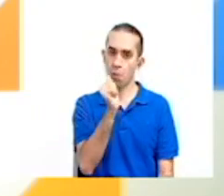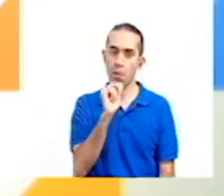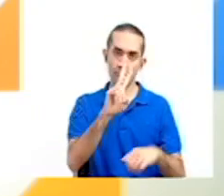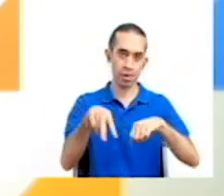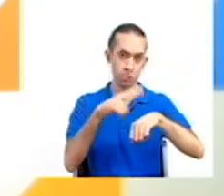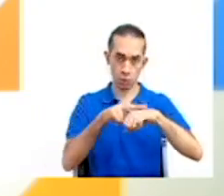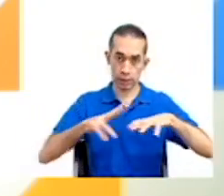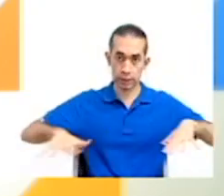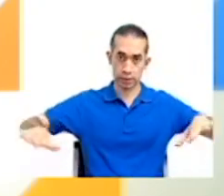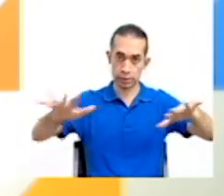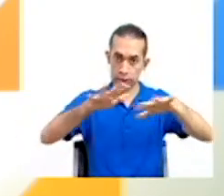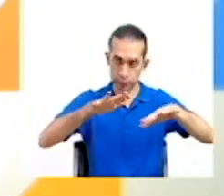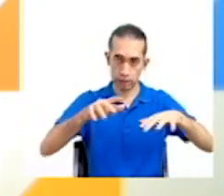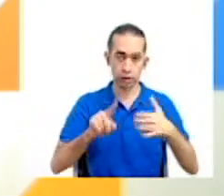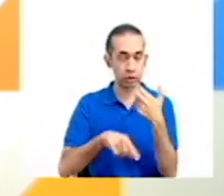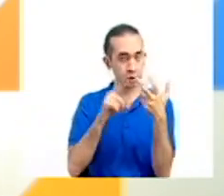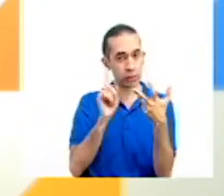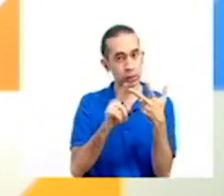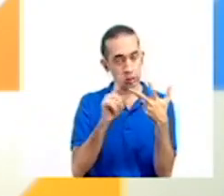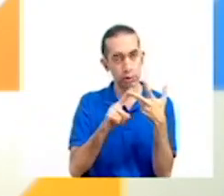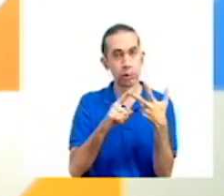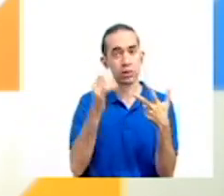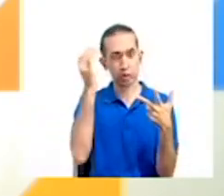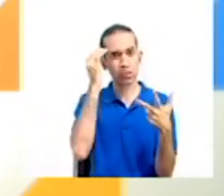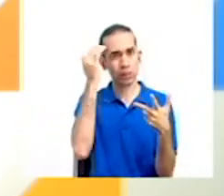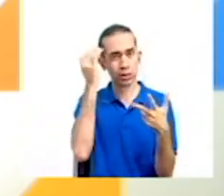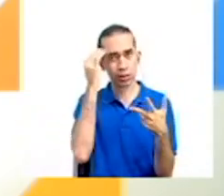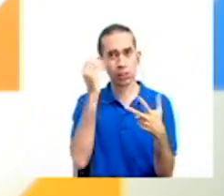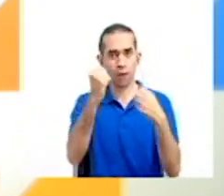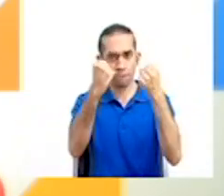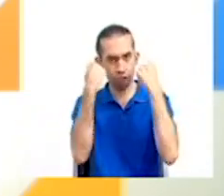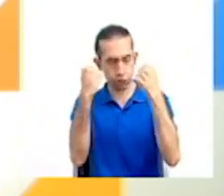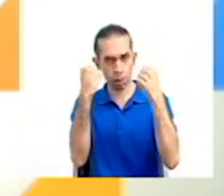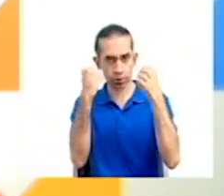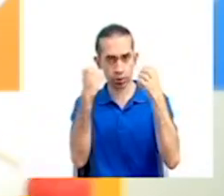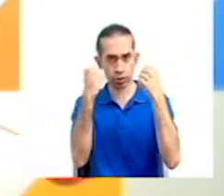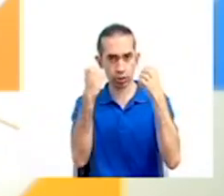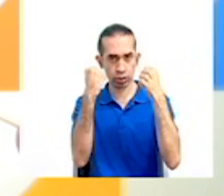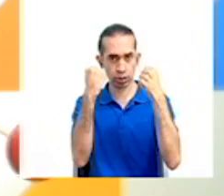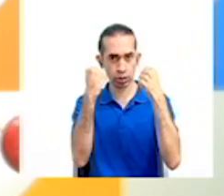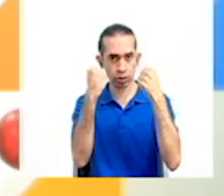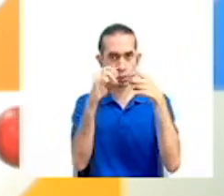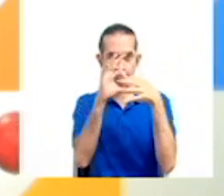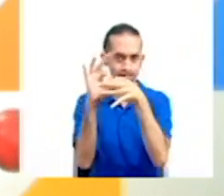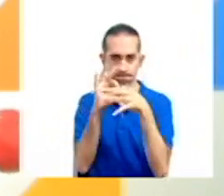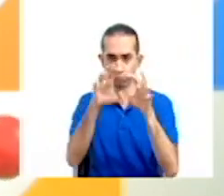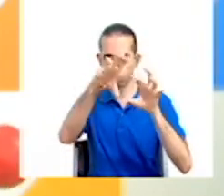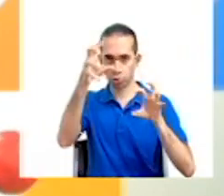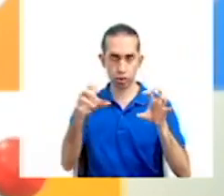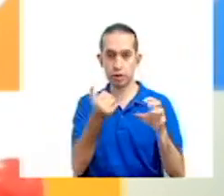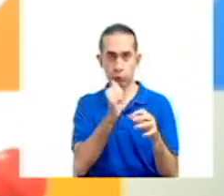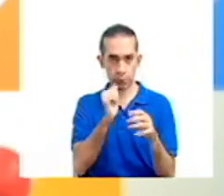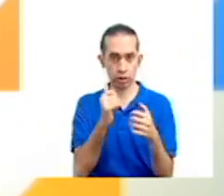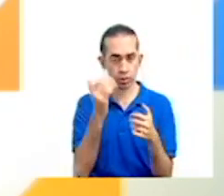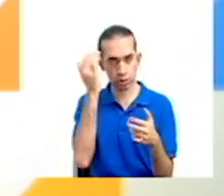naturaleza? ¿Saben ustedes cuáles son las fuerzas que actúan en la molécula del agua?